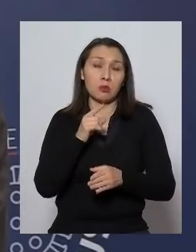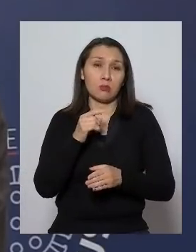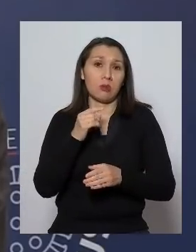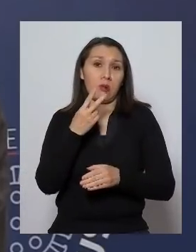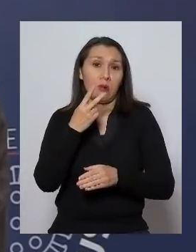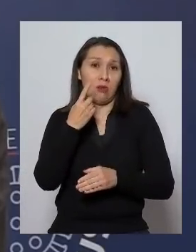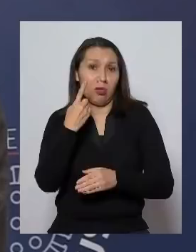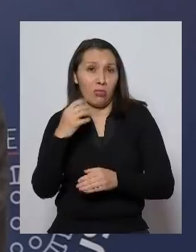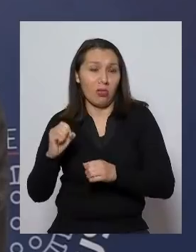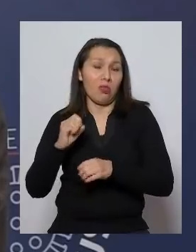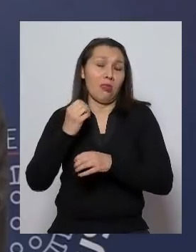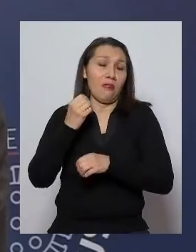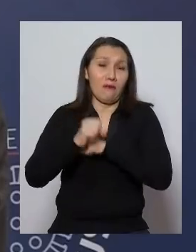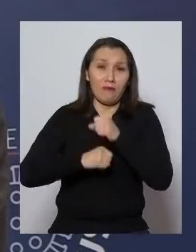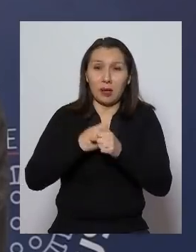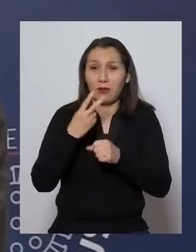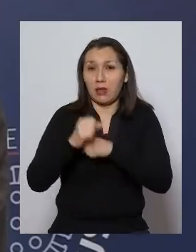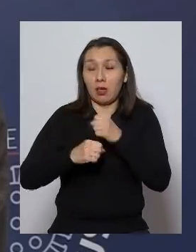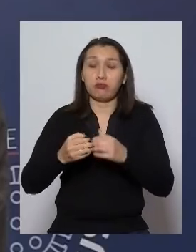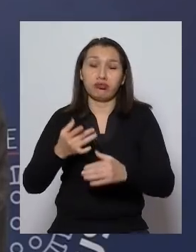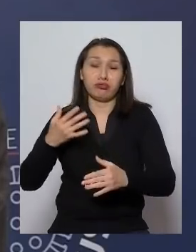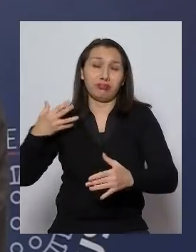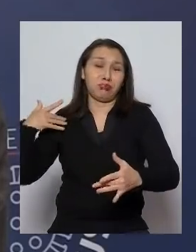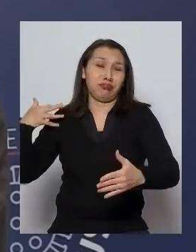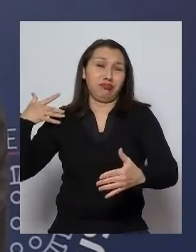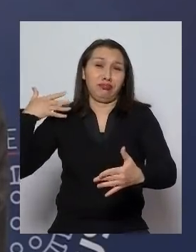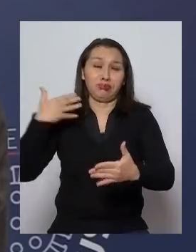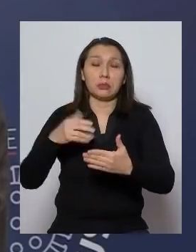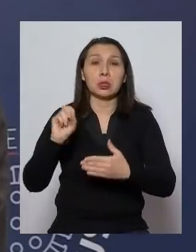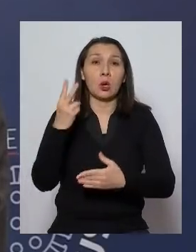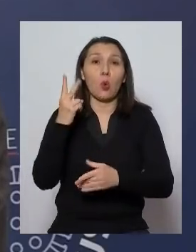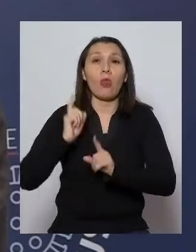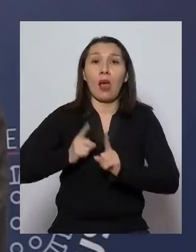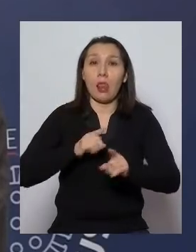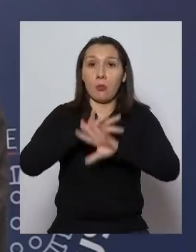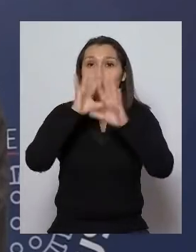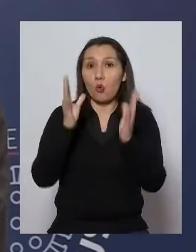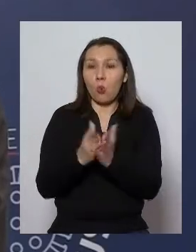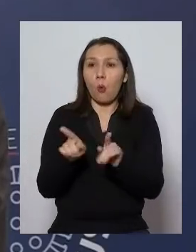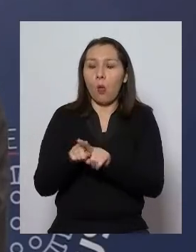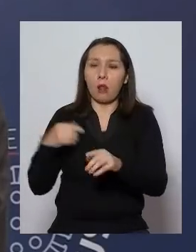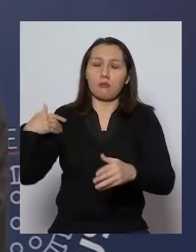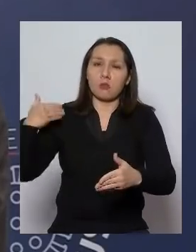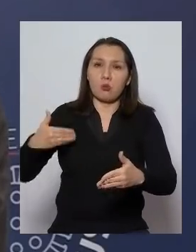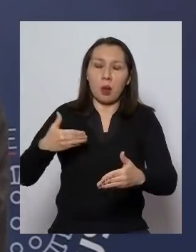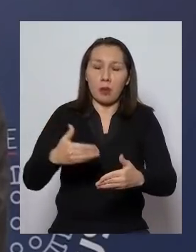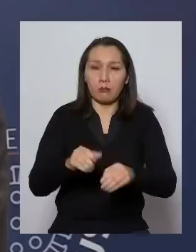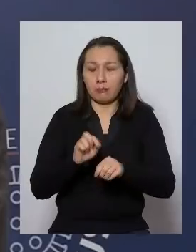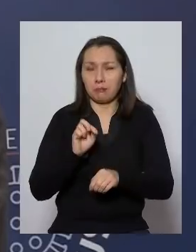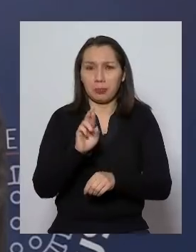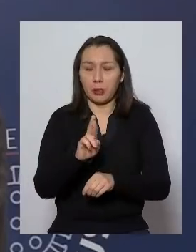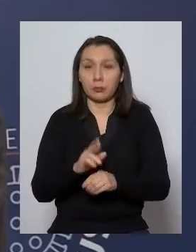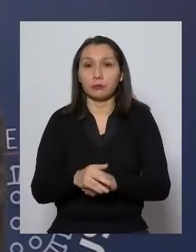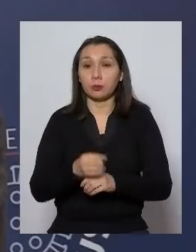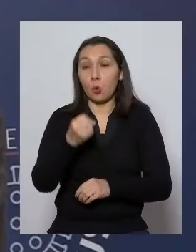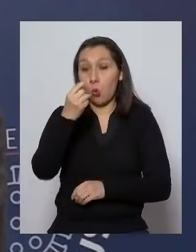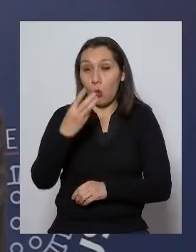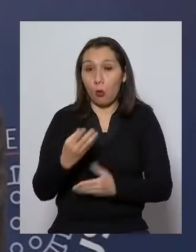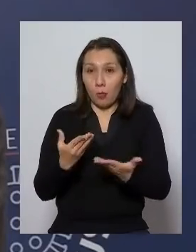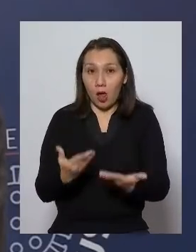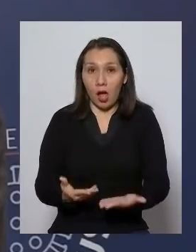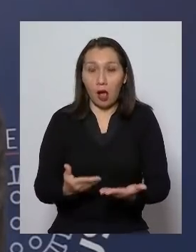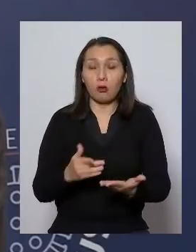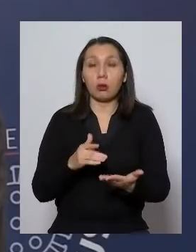décadas, probablemente después de la Segunda Guerra Mundial. A la fecha tenemos, en números redondos,